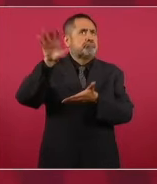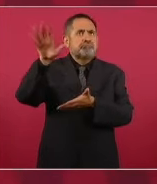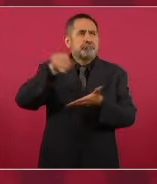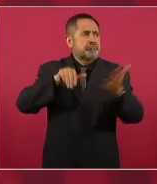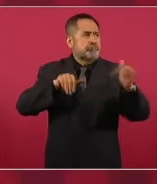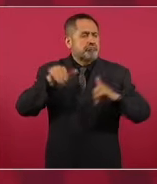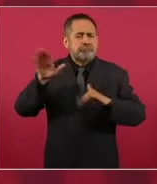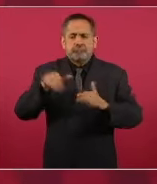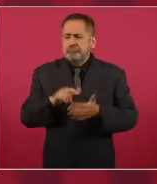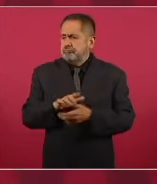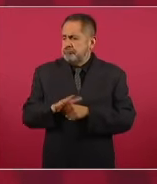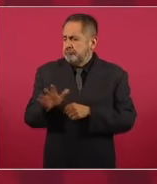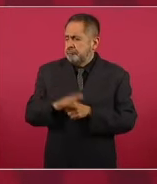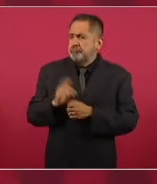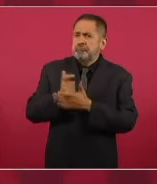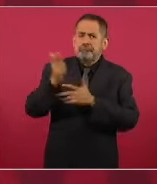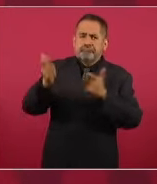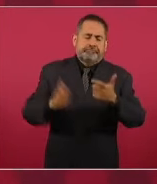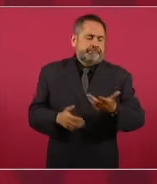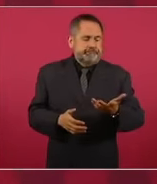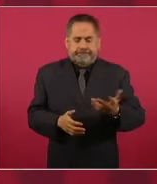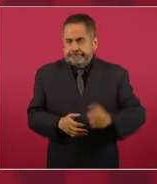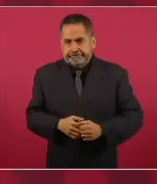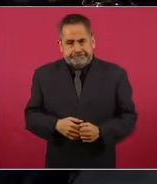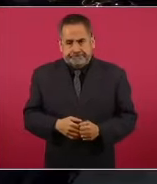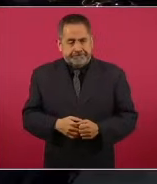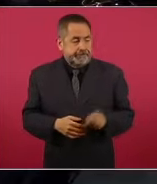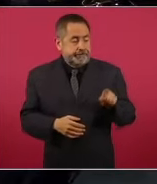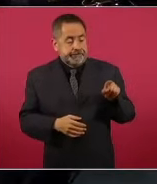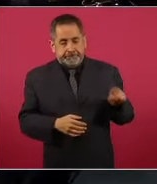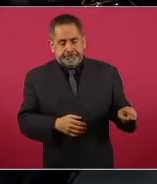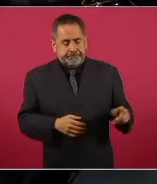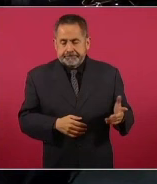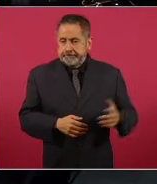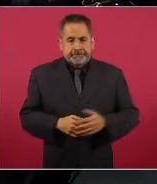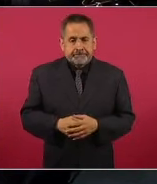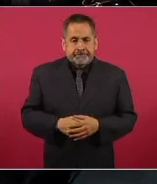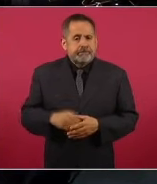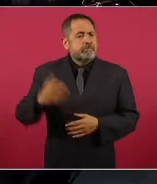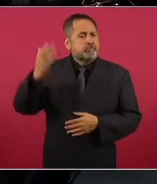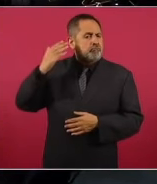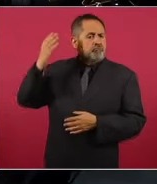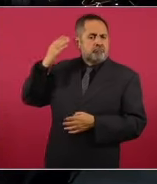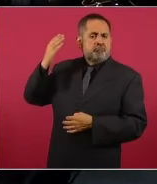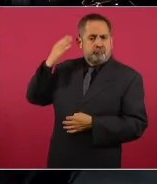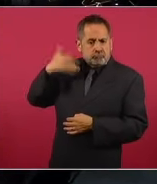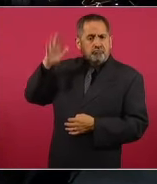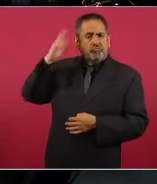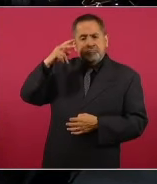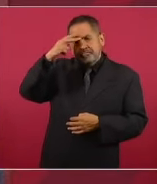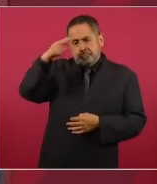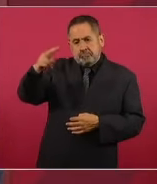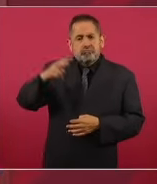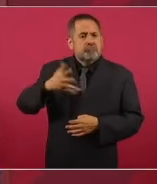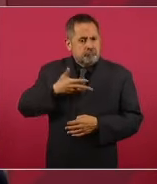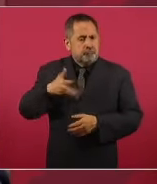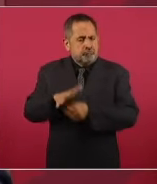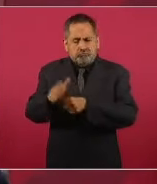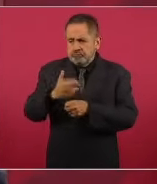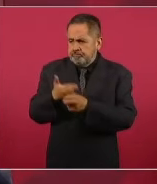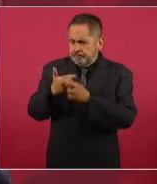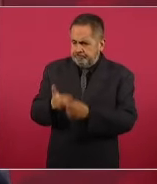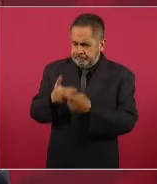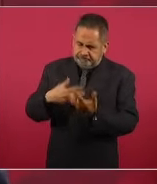Aunque parezca increíble, México fue autosuficiente en alimentos, no solo